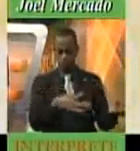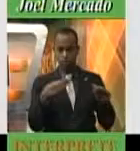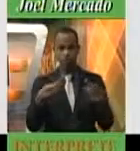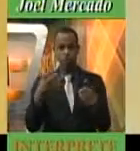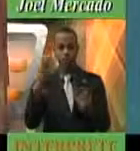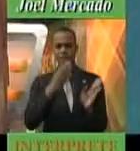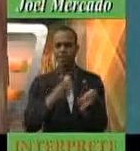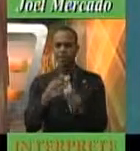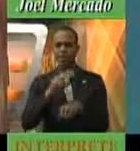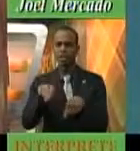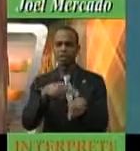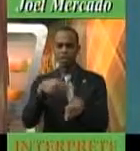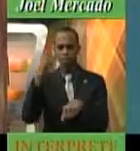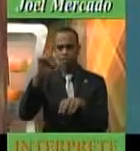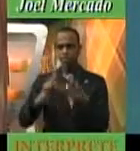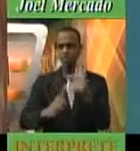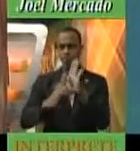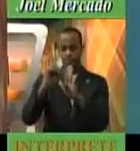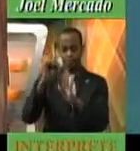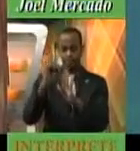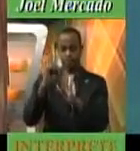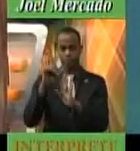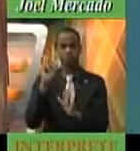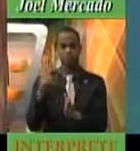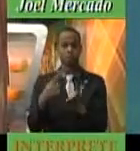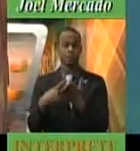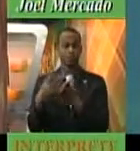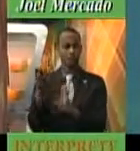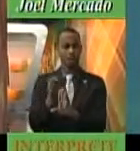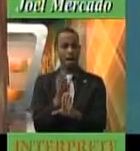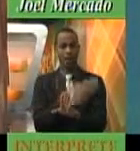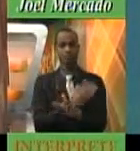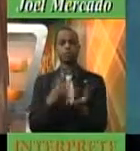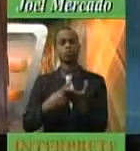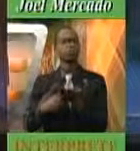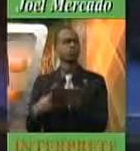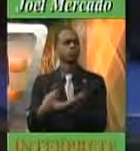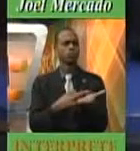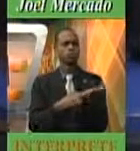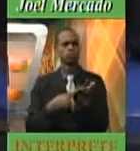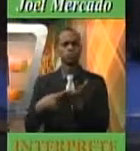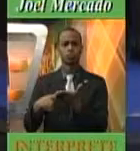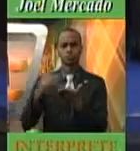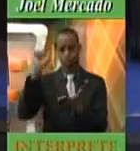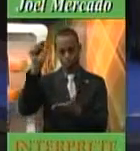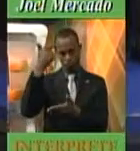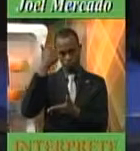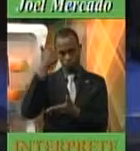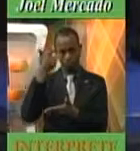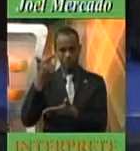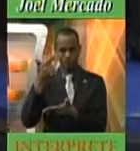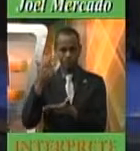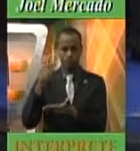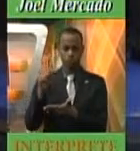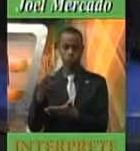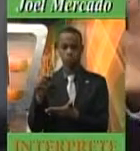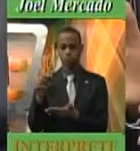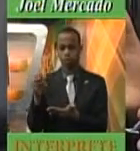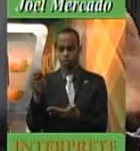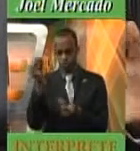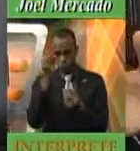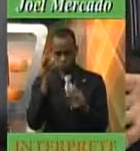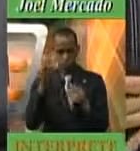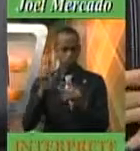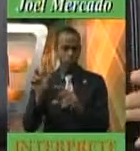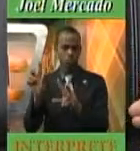Nacional de Desarrollo, que había sido una discusión previa, y donde el Estado Dominicano precisamente recoge y